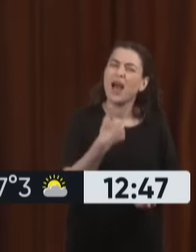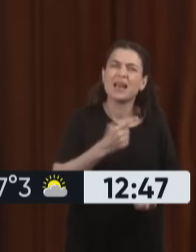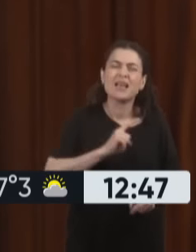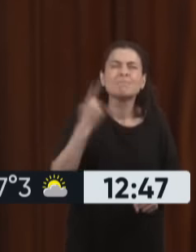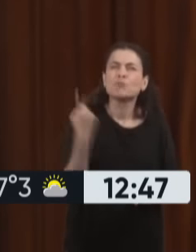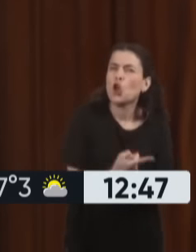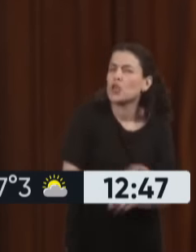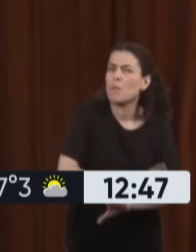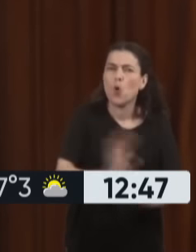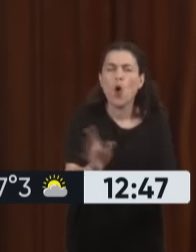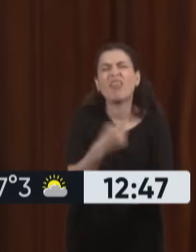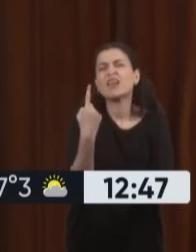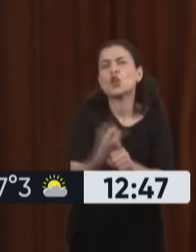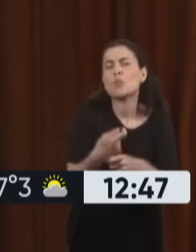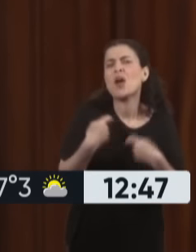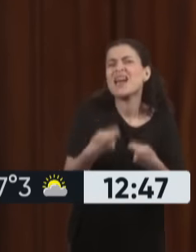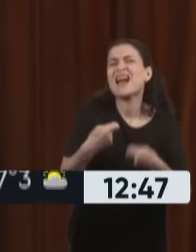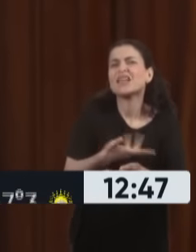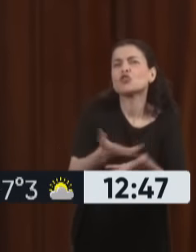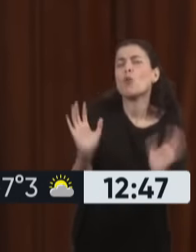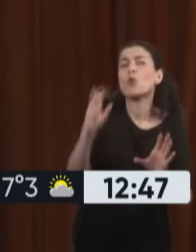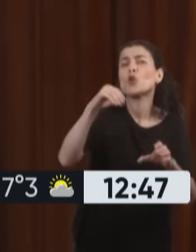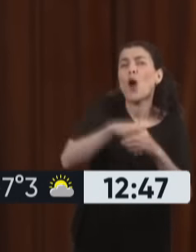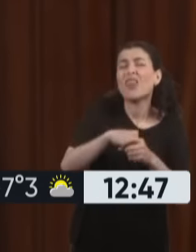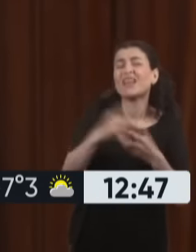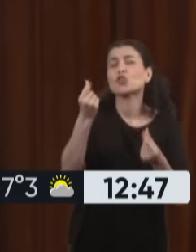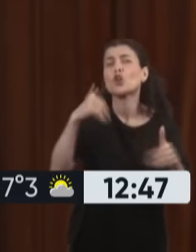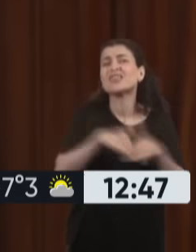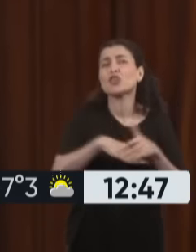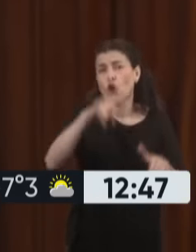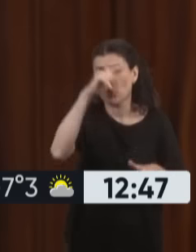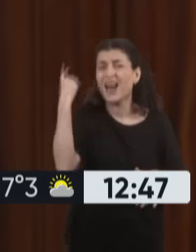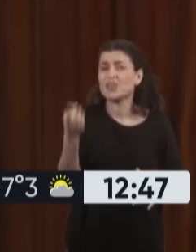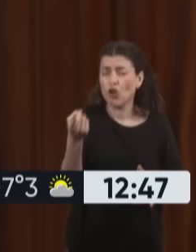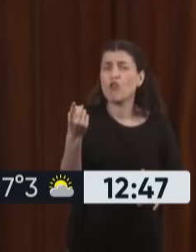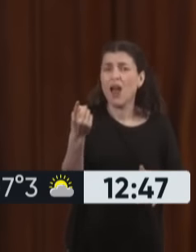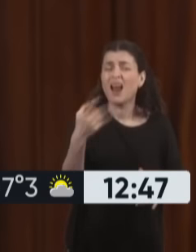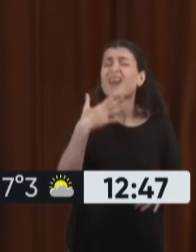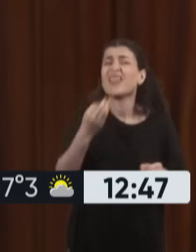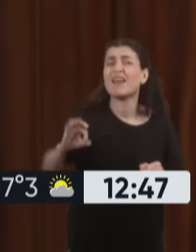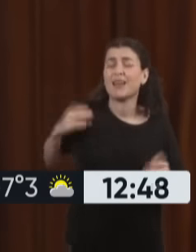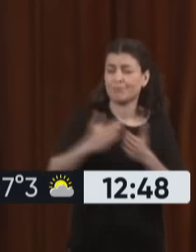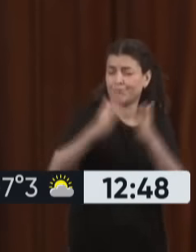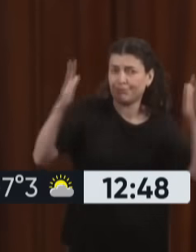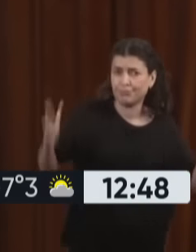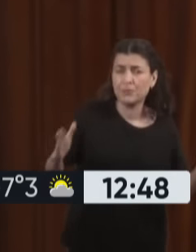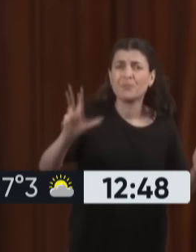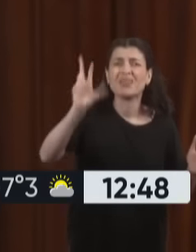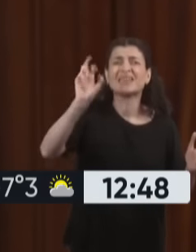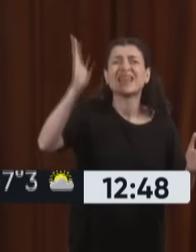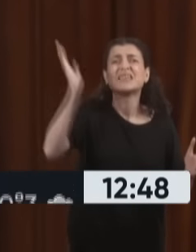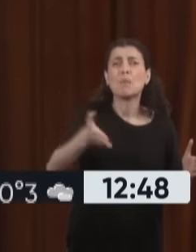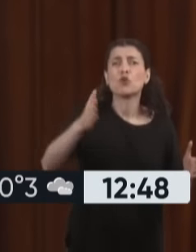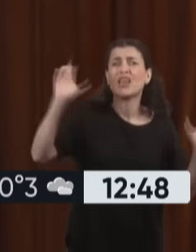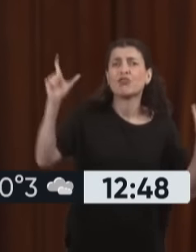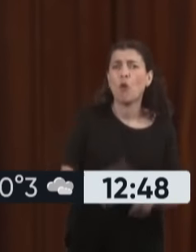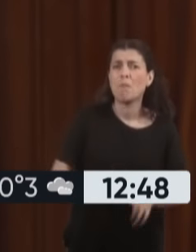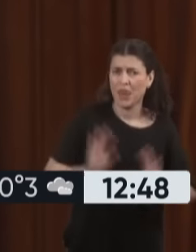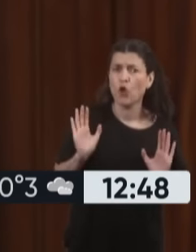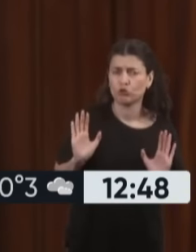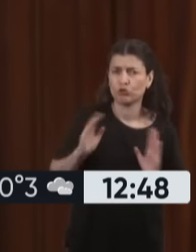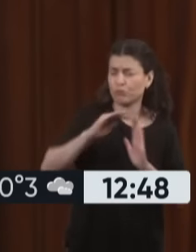el gasto público en el Tesoro Nacional, en términos reales, en lo que va del año, cayó 30%. Es